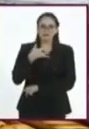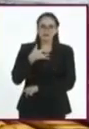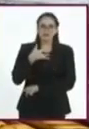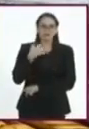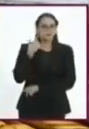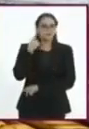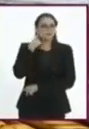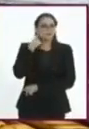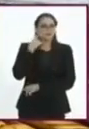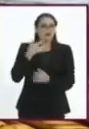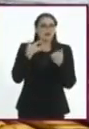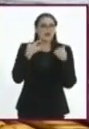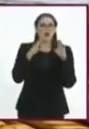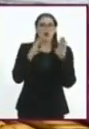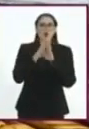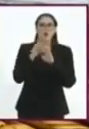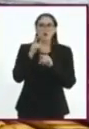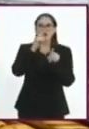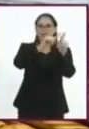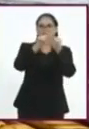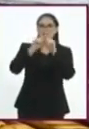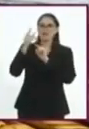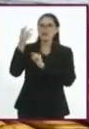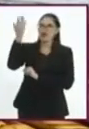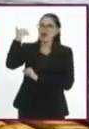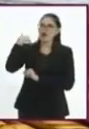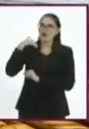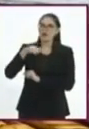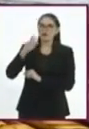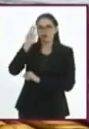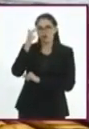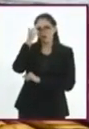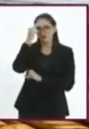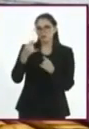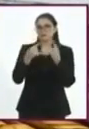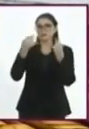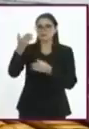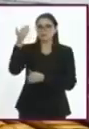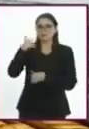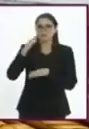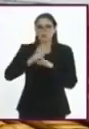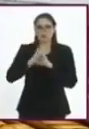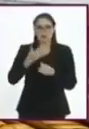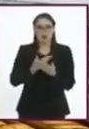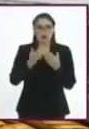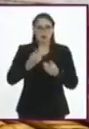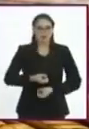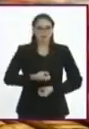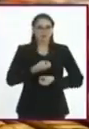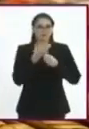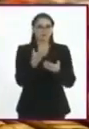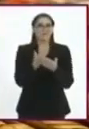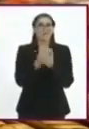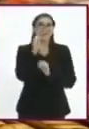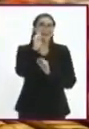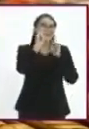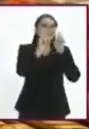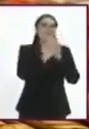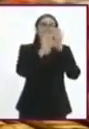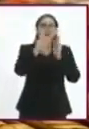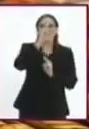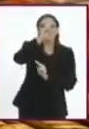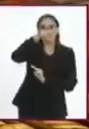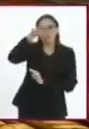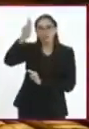reproducir diferentes expresiones de este pasado virreinal, que hallamos en la arquitectura, la pintura, la